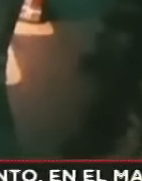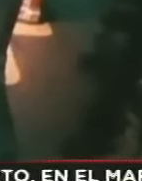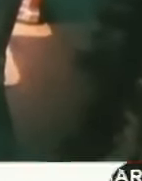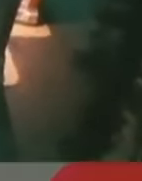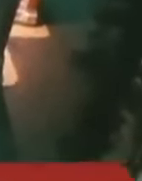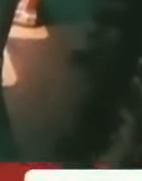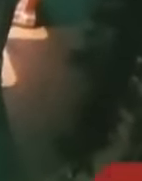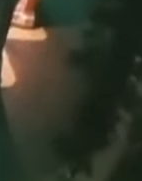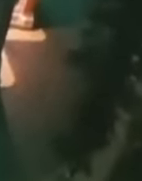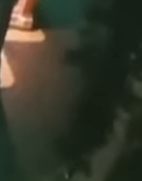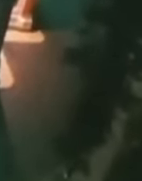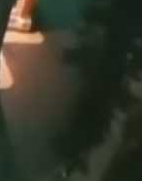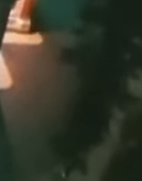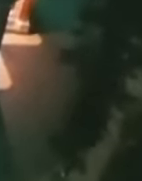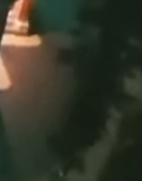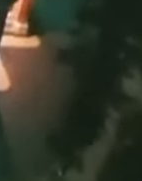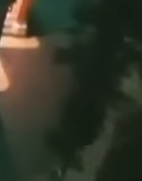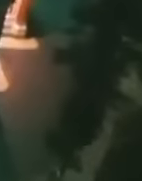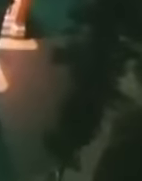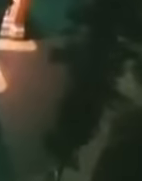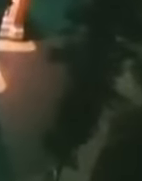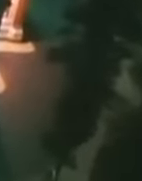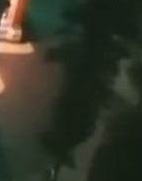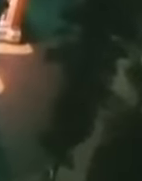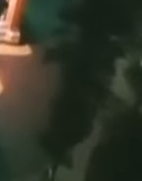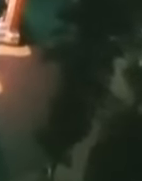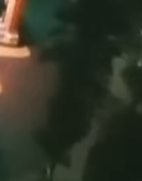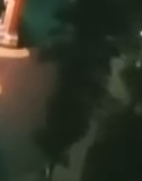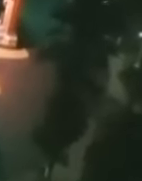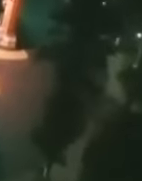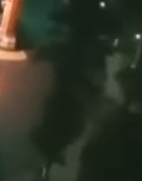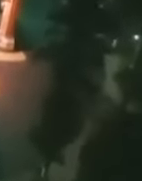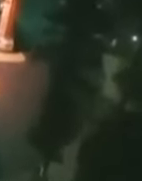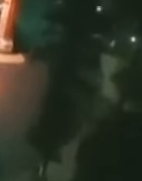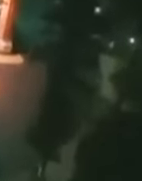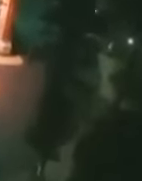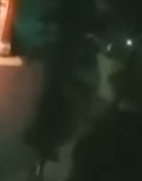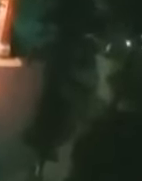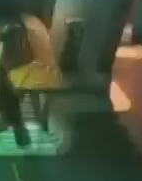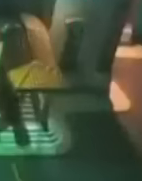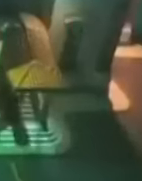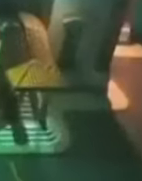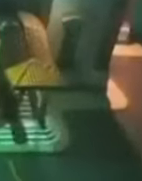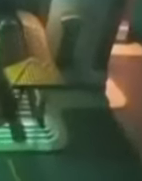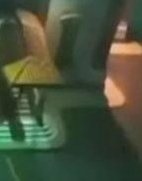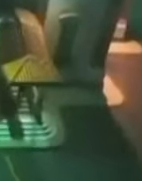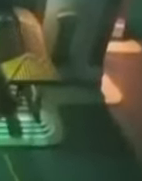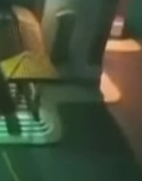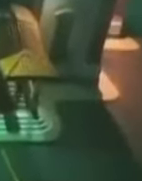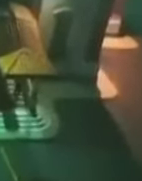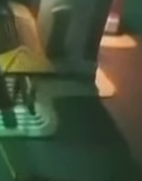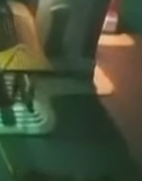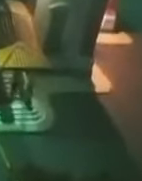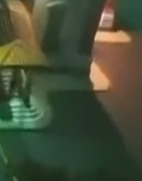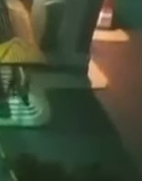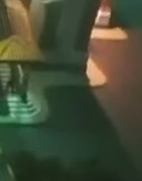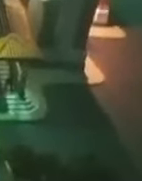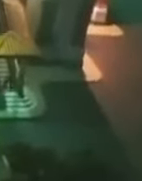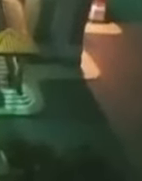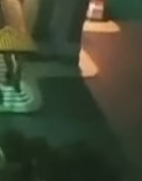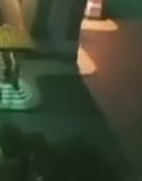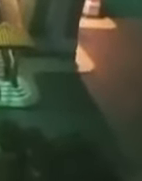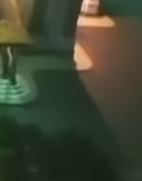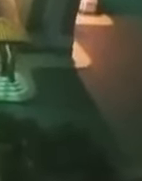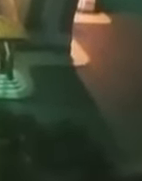Sí, muchísimas gracias por el contacto que establecemos a esta hora desde el Salón Simón Bolívar del Palacio de Miraflores. En efecto,